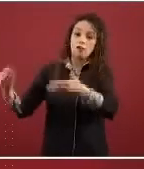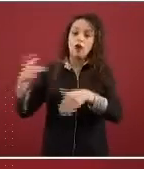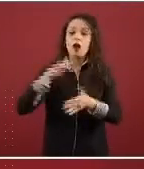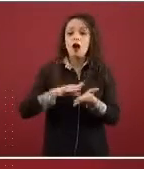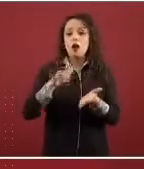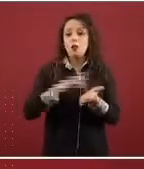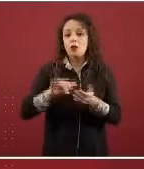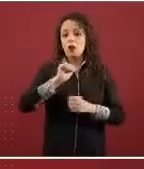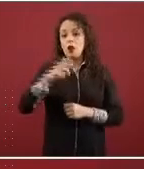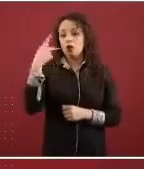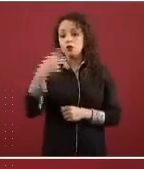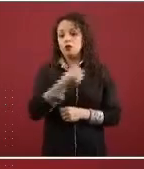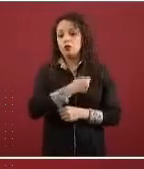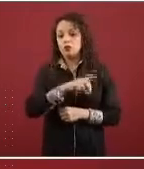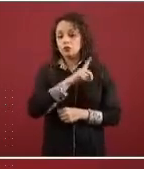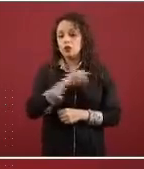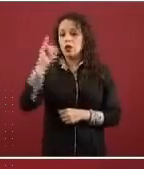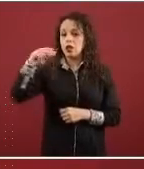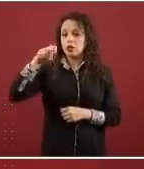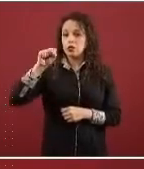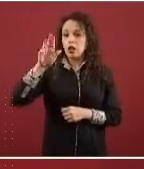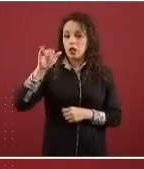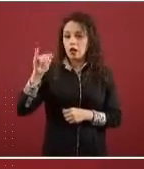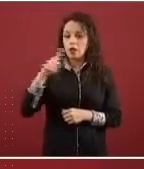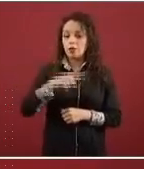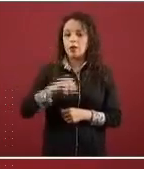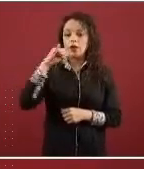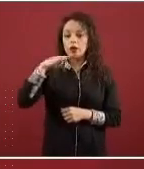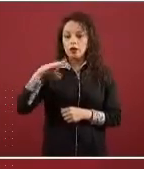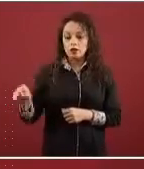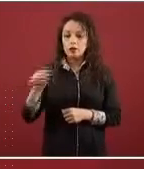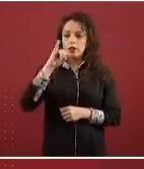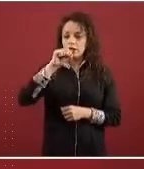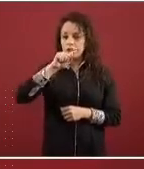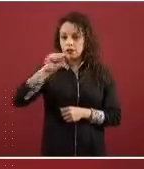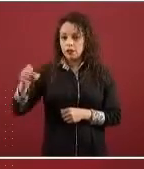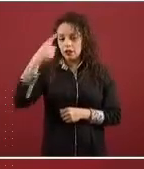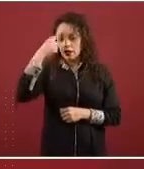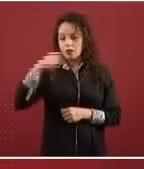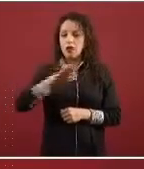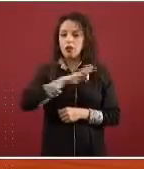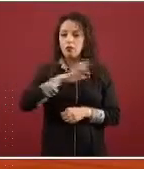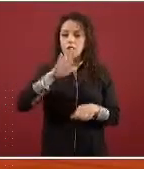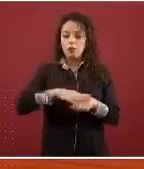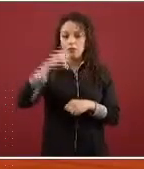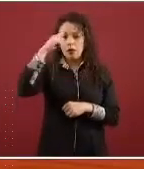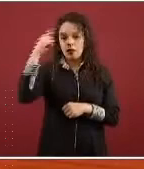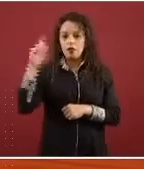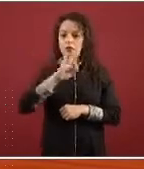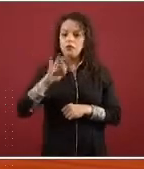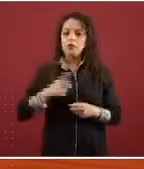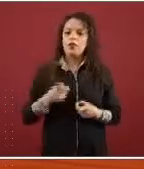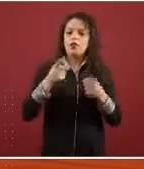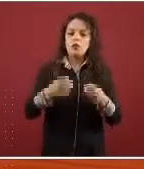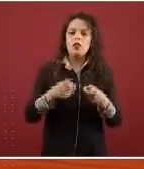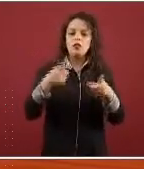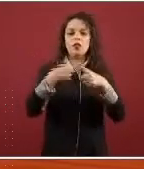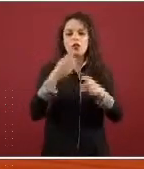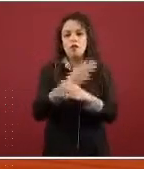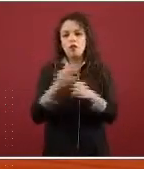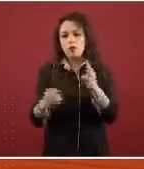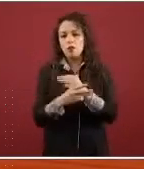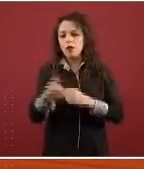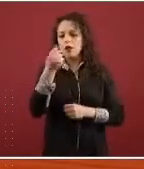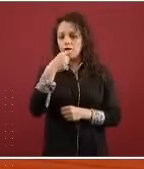sector salud, INSABI, Instituto Mexicano de Seguro Social e ISSSTE, para facilitar el abasto y suministro de insumos médicos para